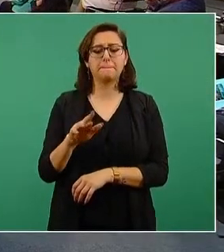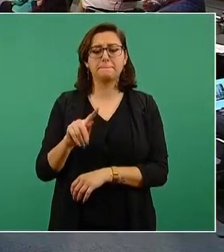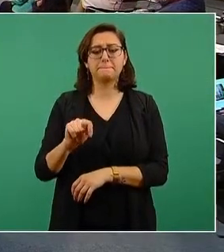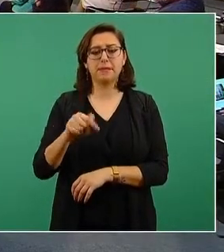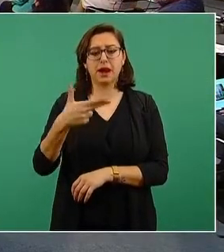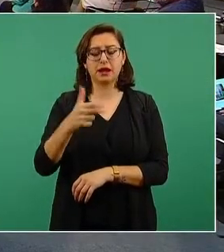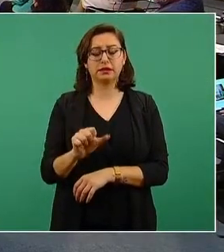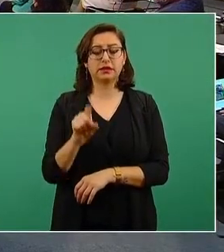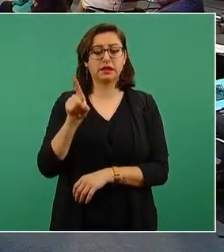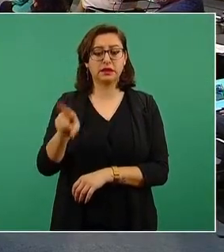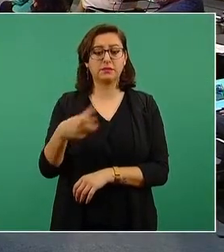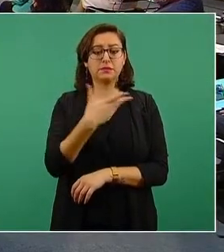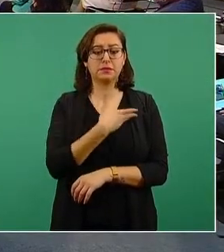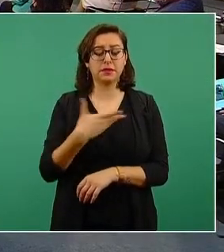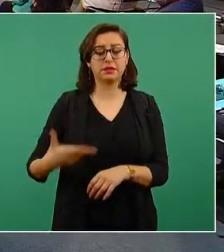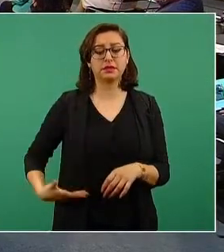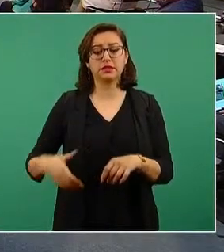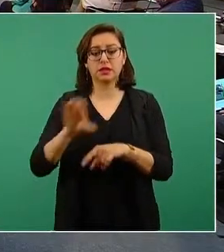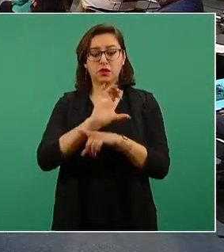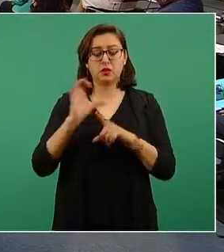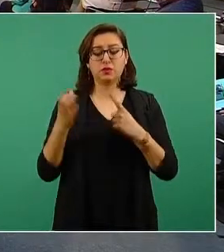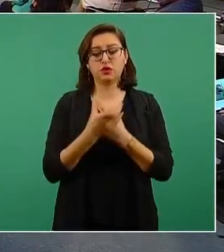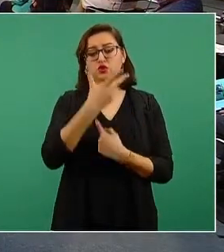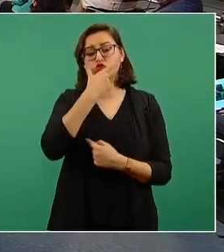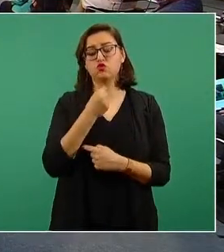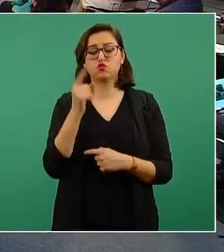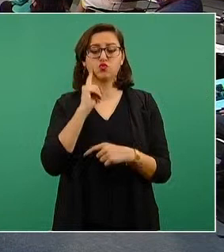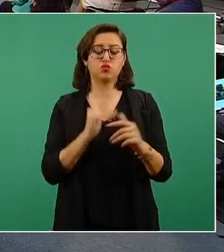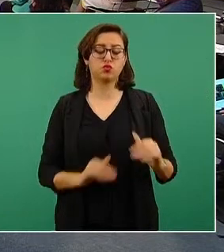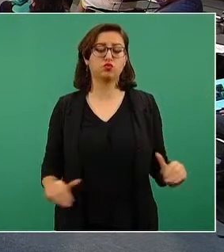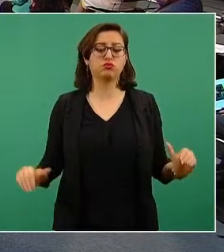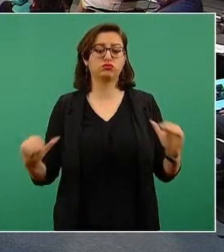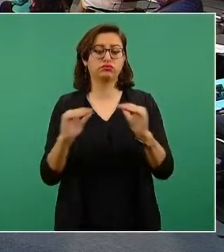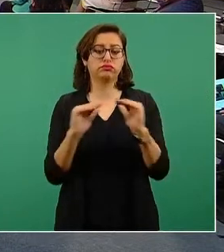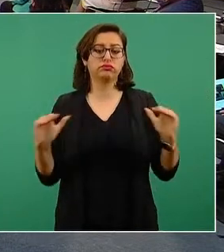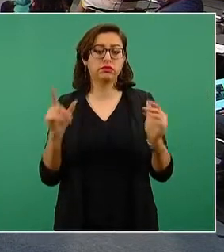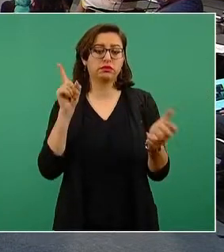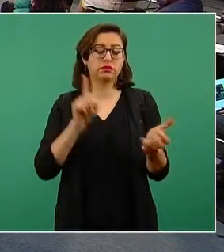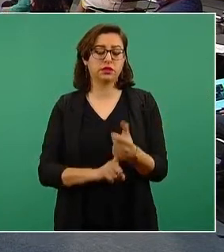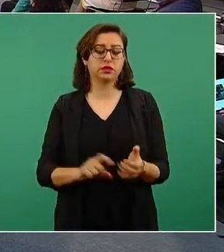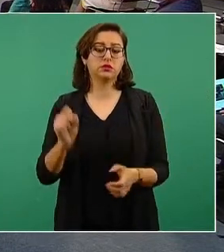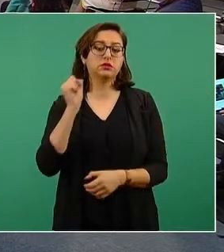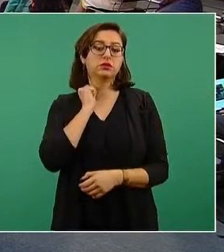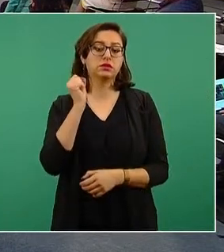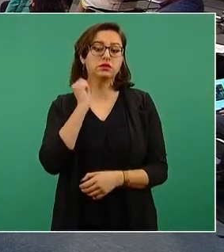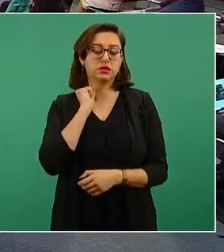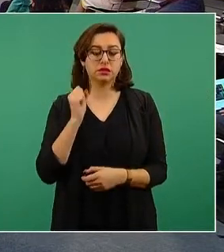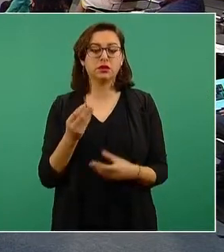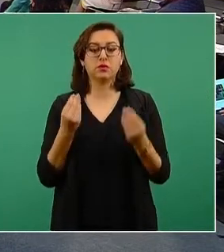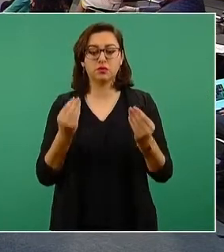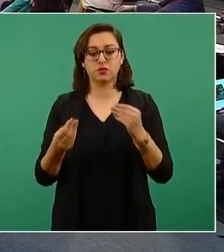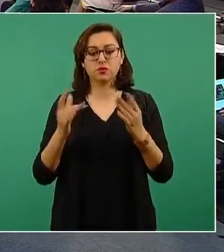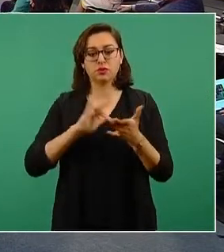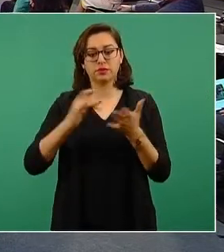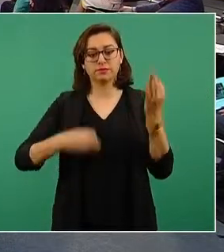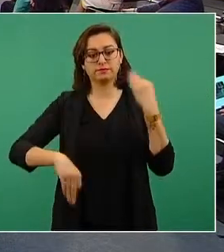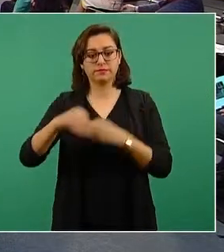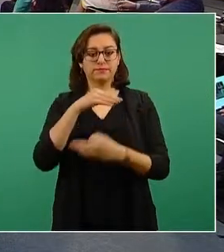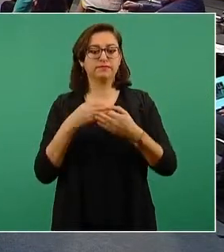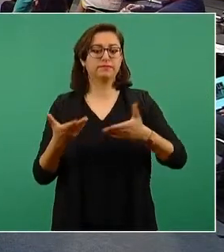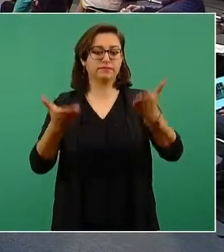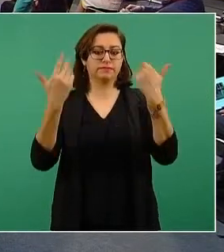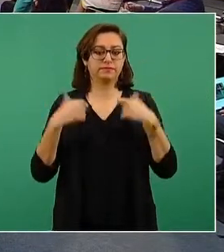que preside la Comisión para la Igualdad de Género del Senado de la República. Bueno, pasamos, muchas gracias a todas, a todos.